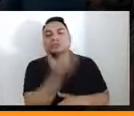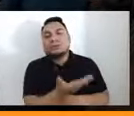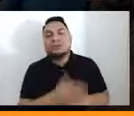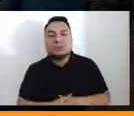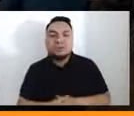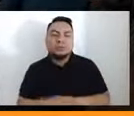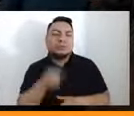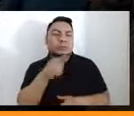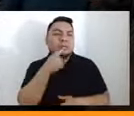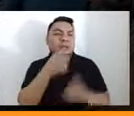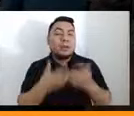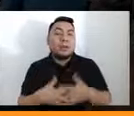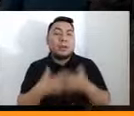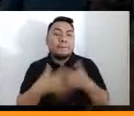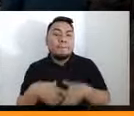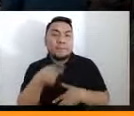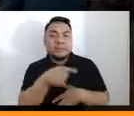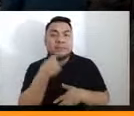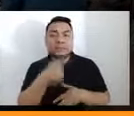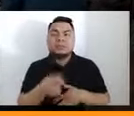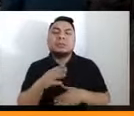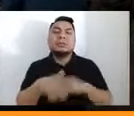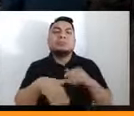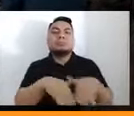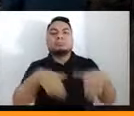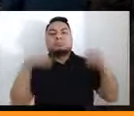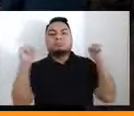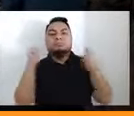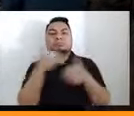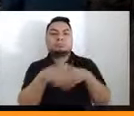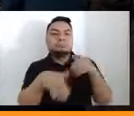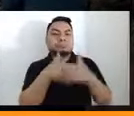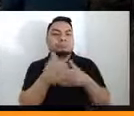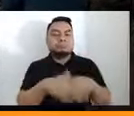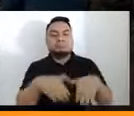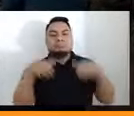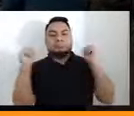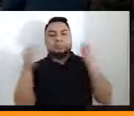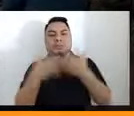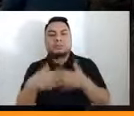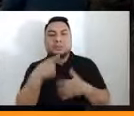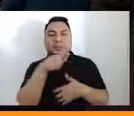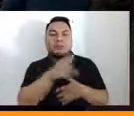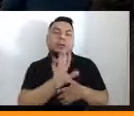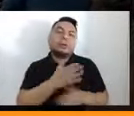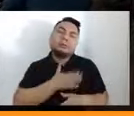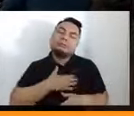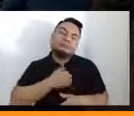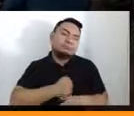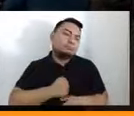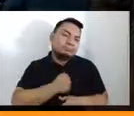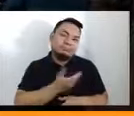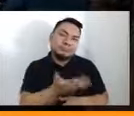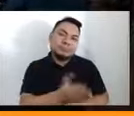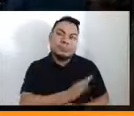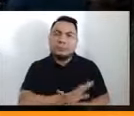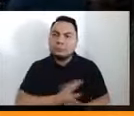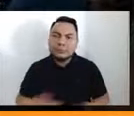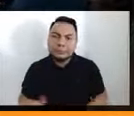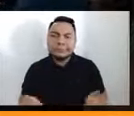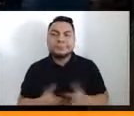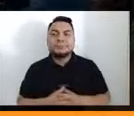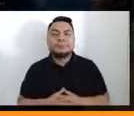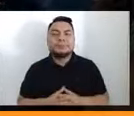frente a una empresa que se lavó la mano ya y les ha dicho que les da su solidaridad nada